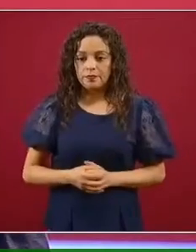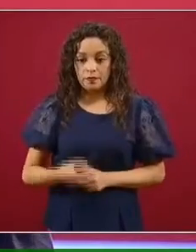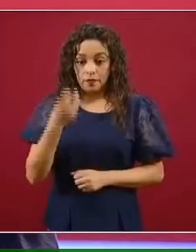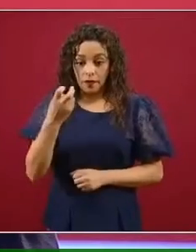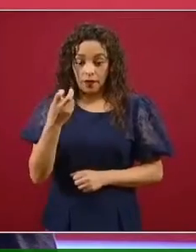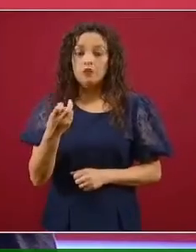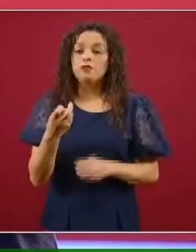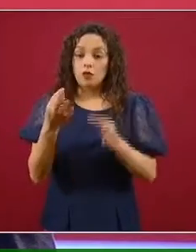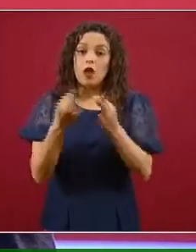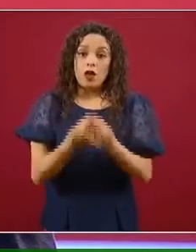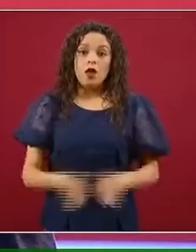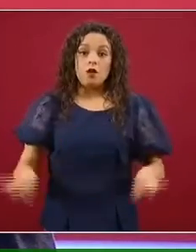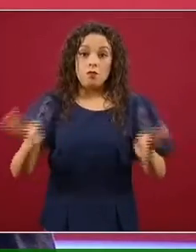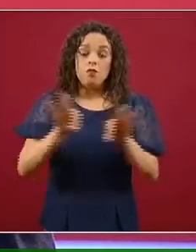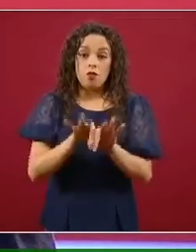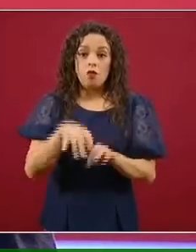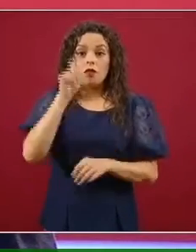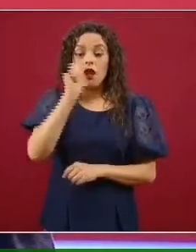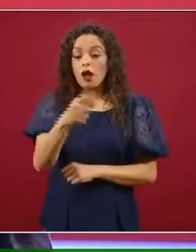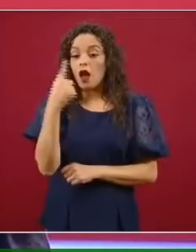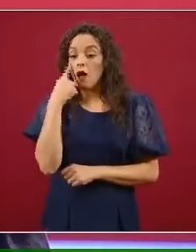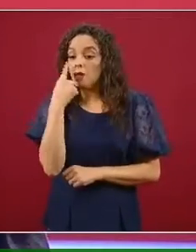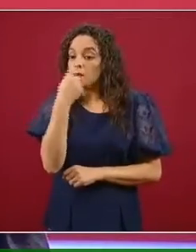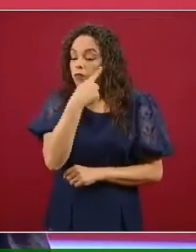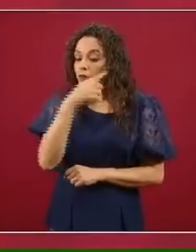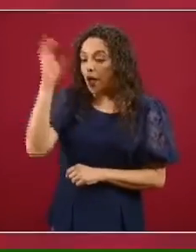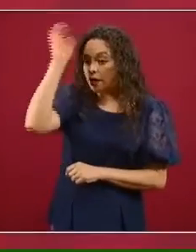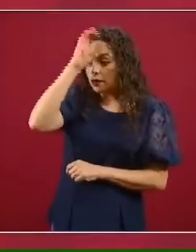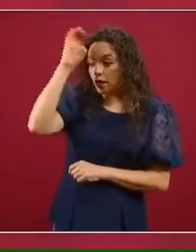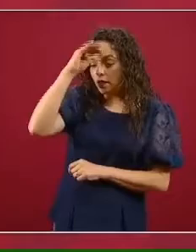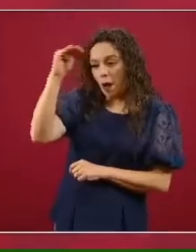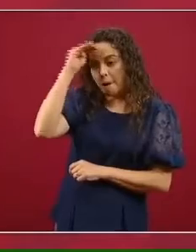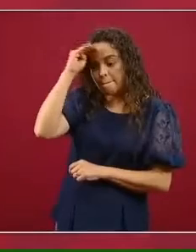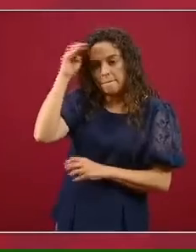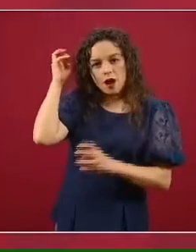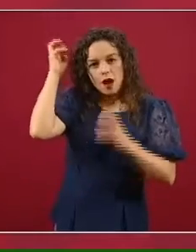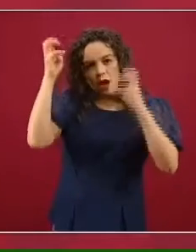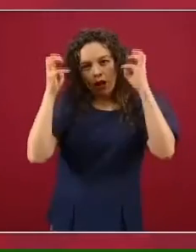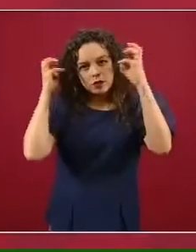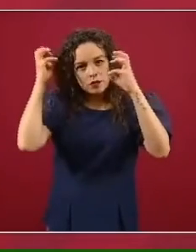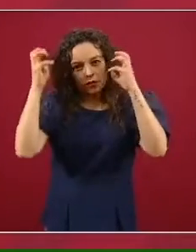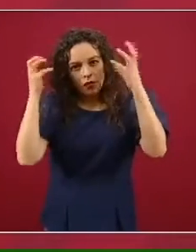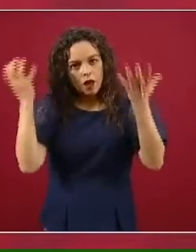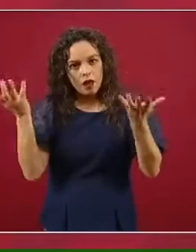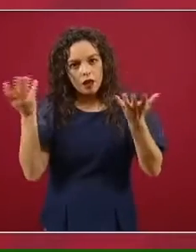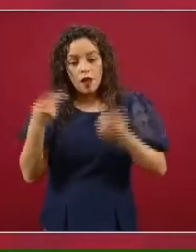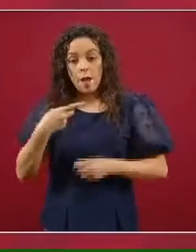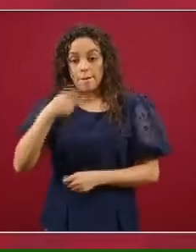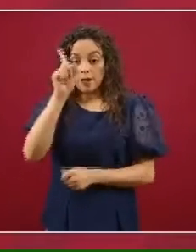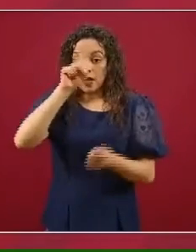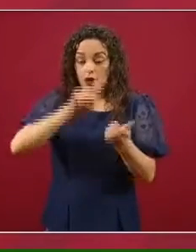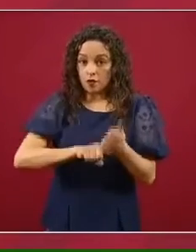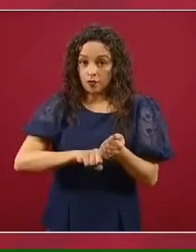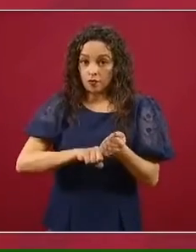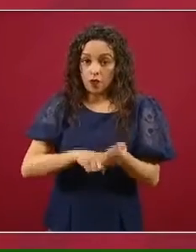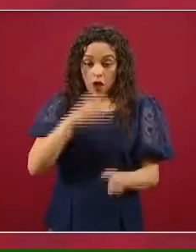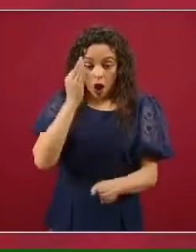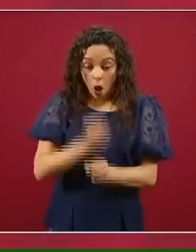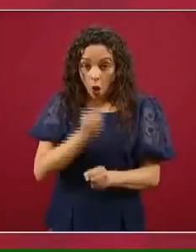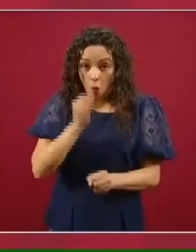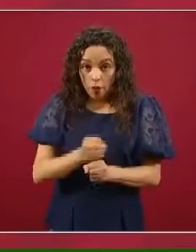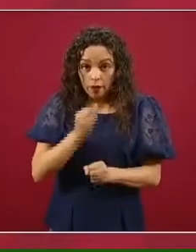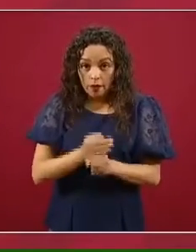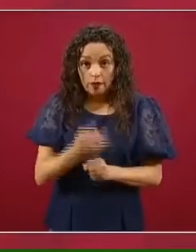aportación desde la perspectiva de científicas y científicos connotados, que no modifica sustancialmente en este